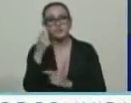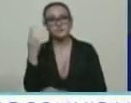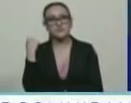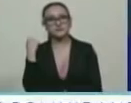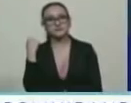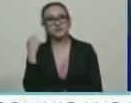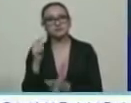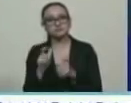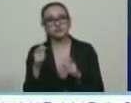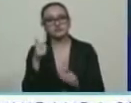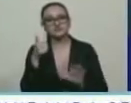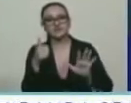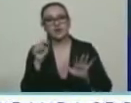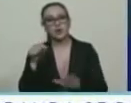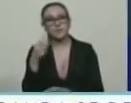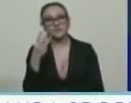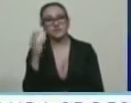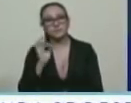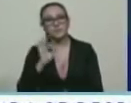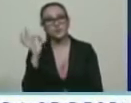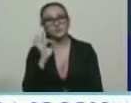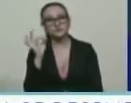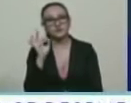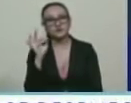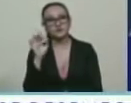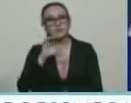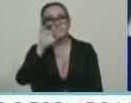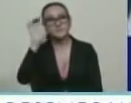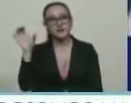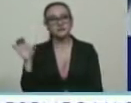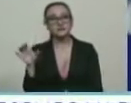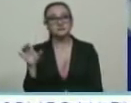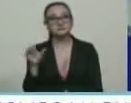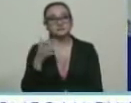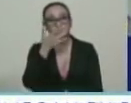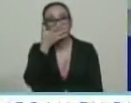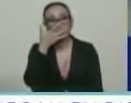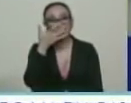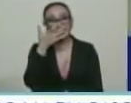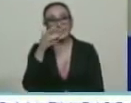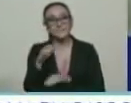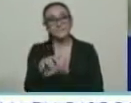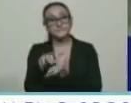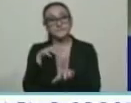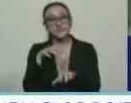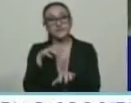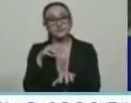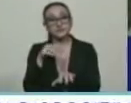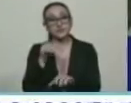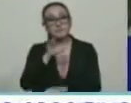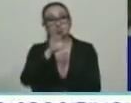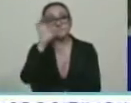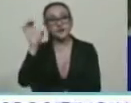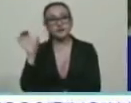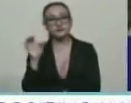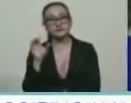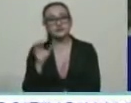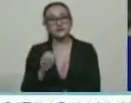crecido 6,3%. Dentro de los países de OECD, hemos tenido el mayor nivel de los países de